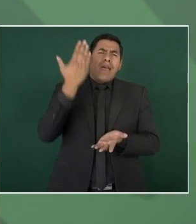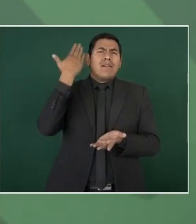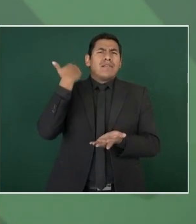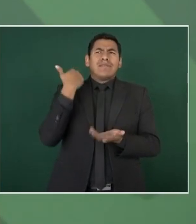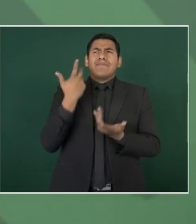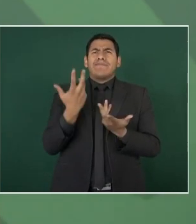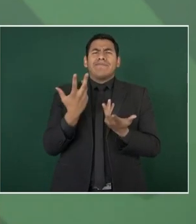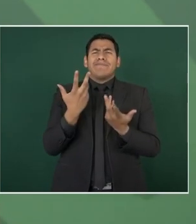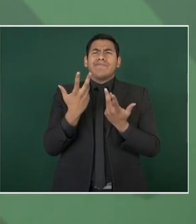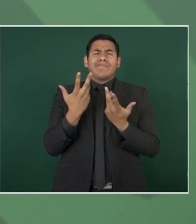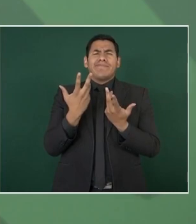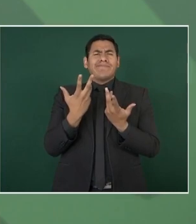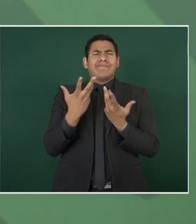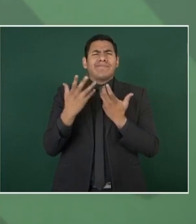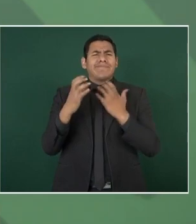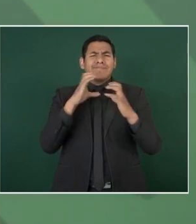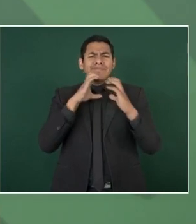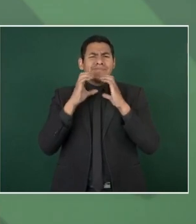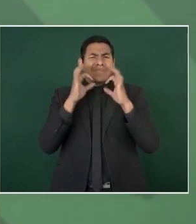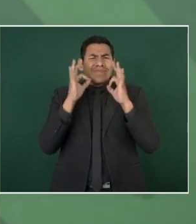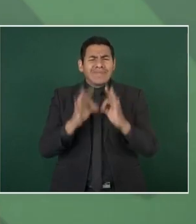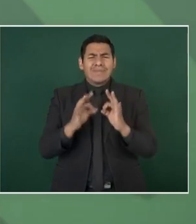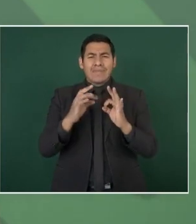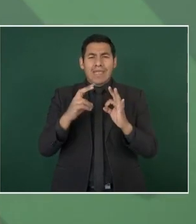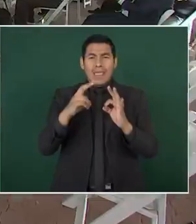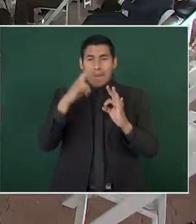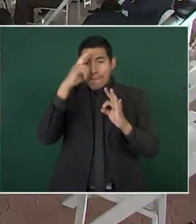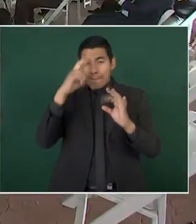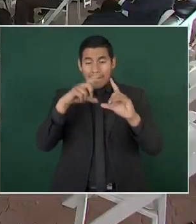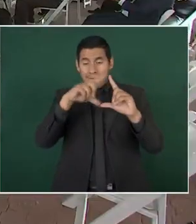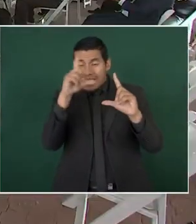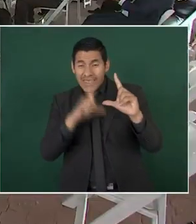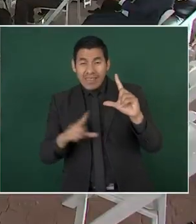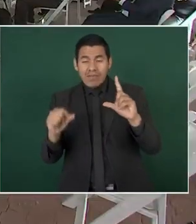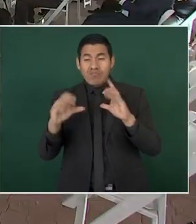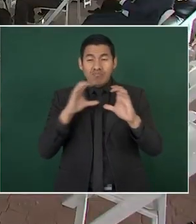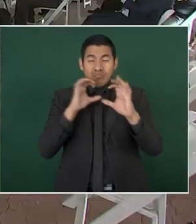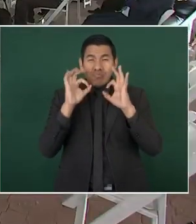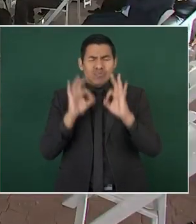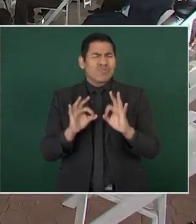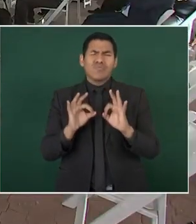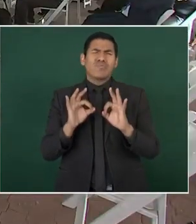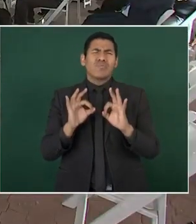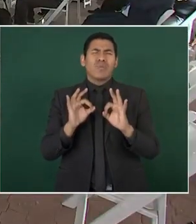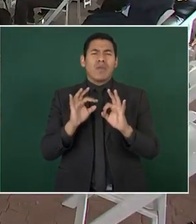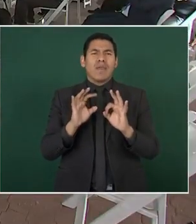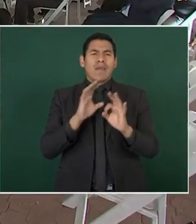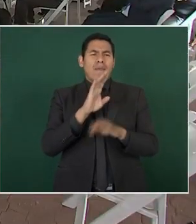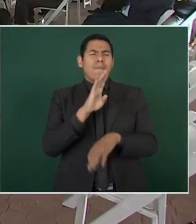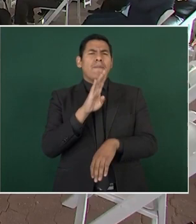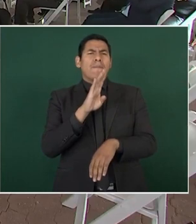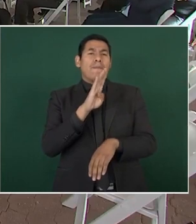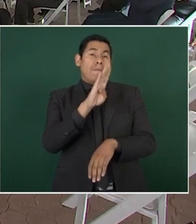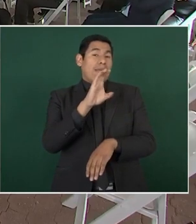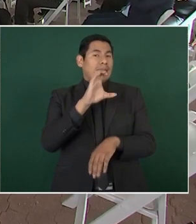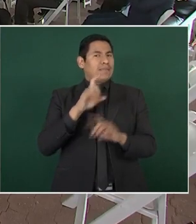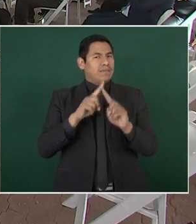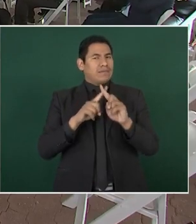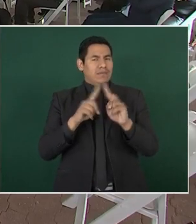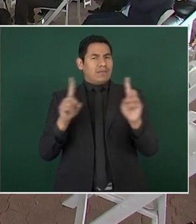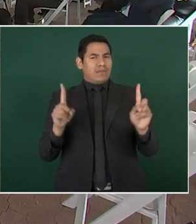comunicación del sistema eléctrico nacional en Baja California, era la excepción. Y